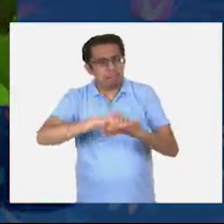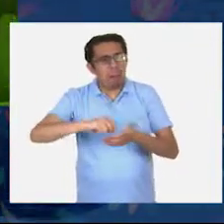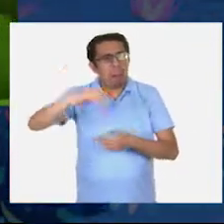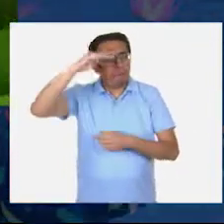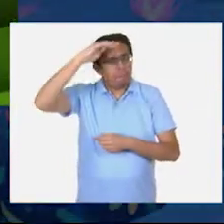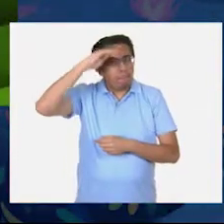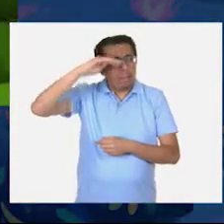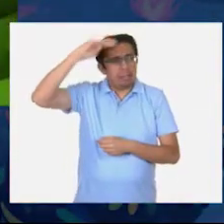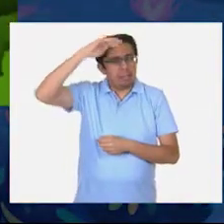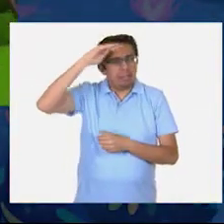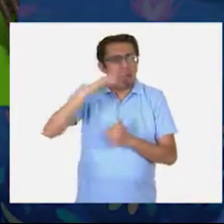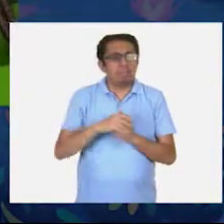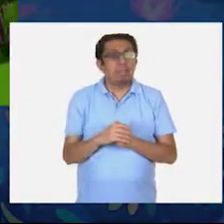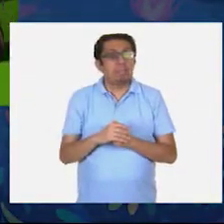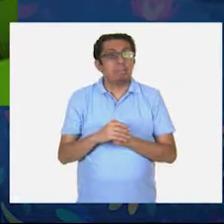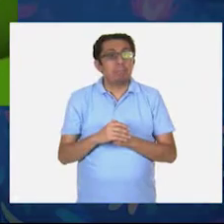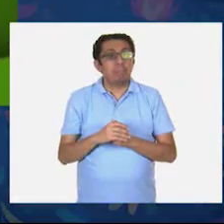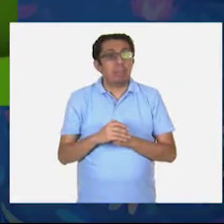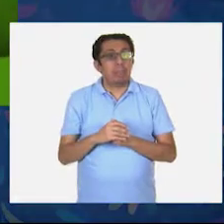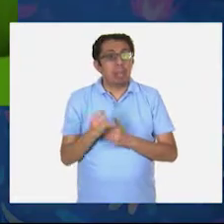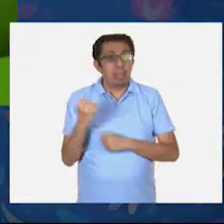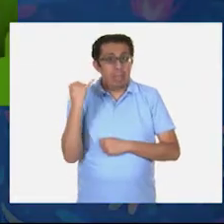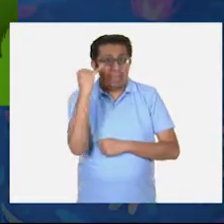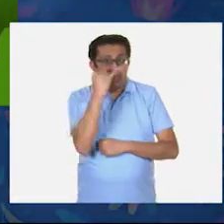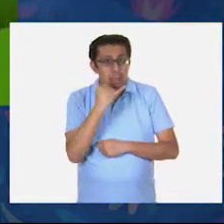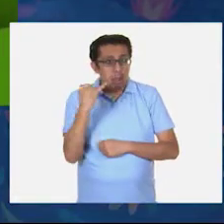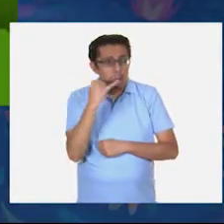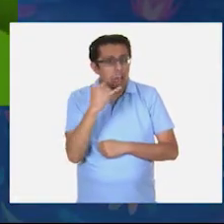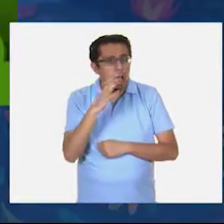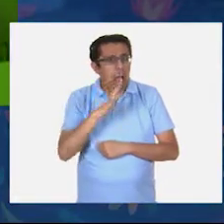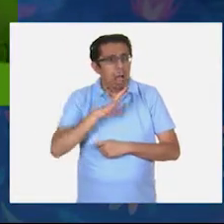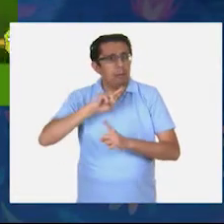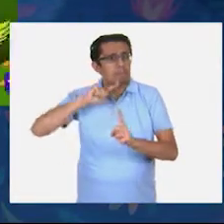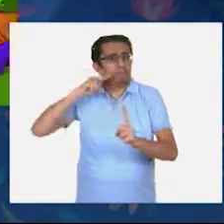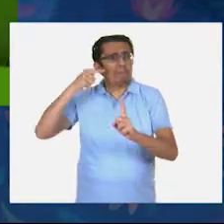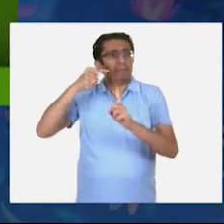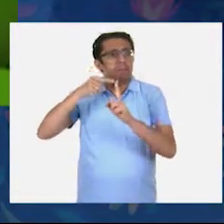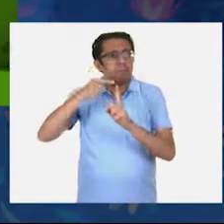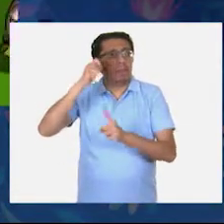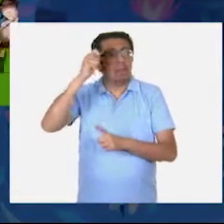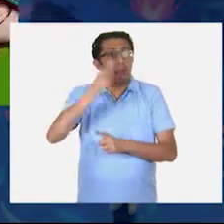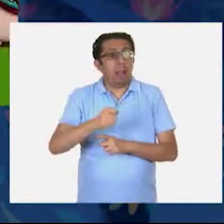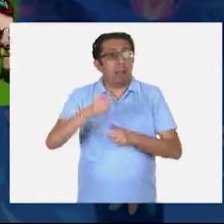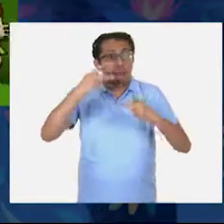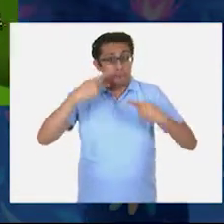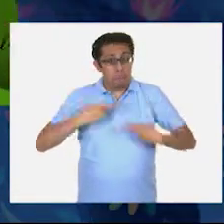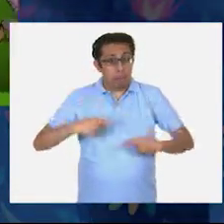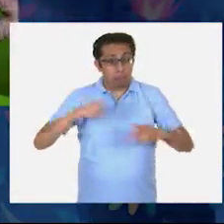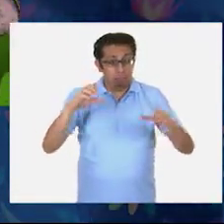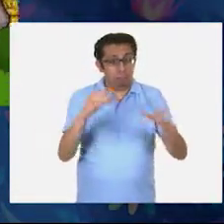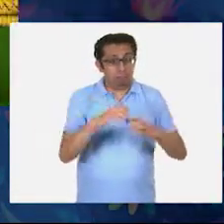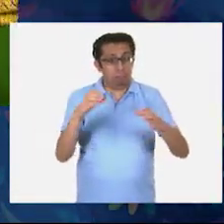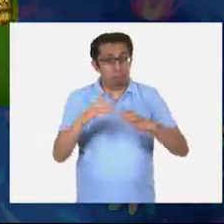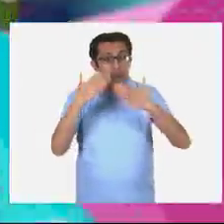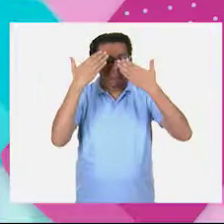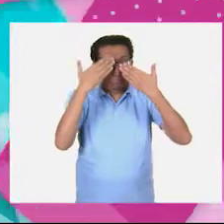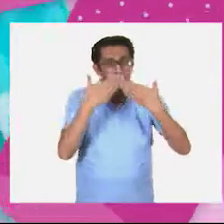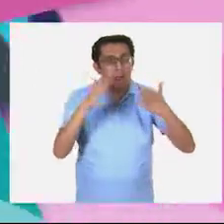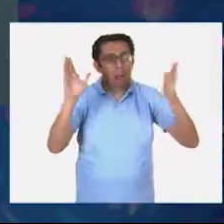todas ellas. Las lenguas tienen un mismo fin: despertar la conciencia de los pueblos.